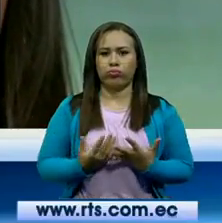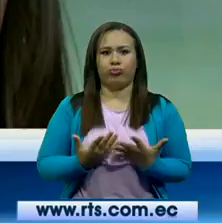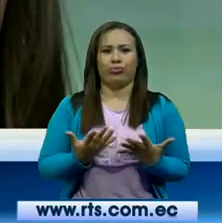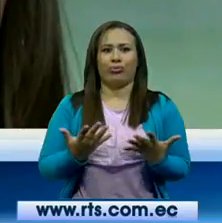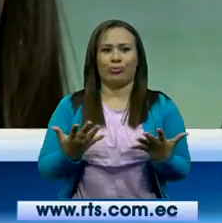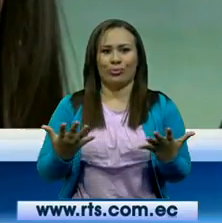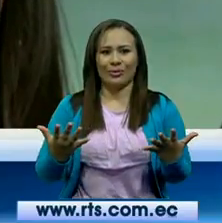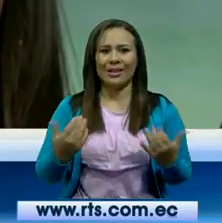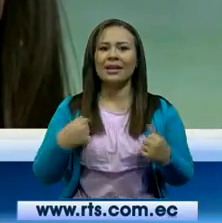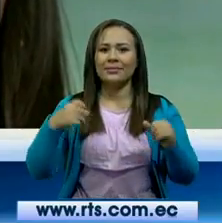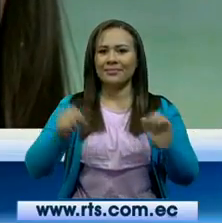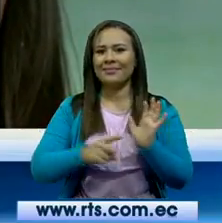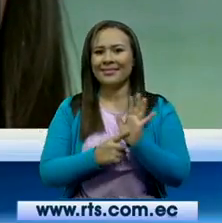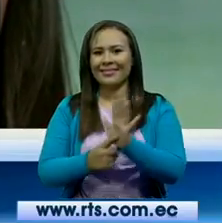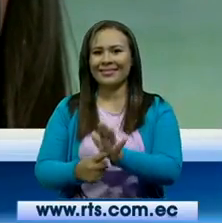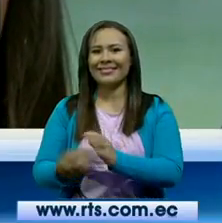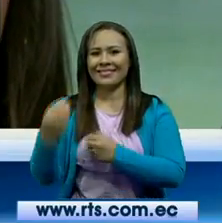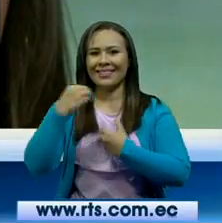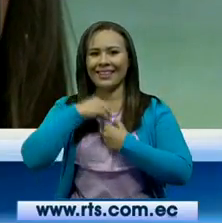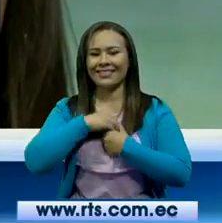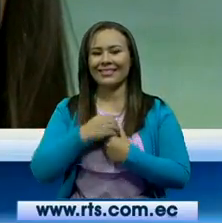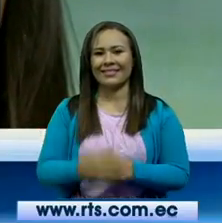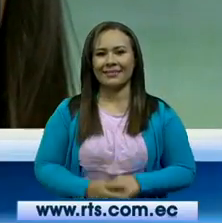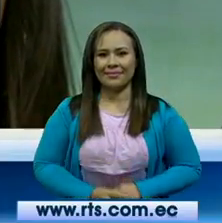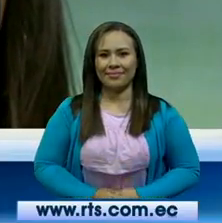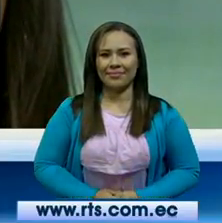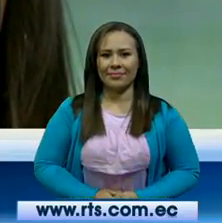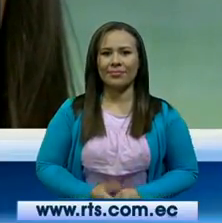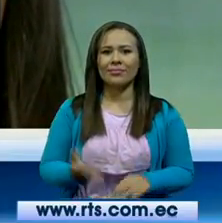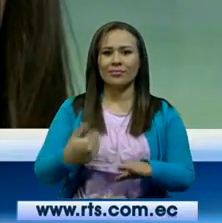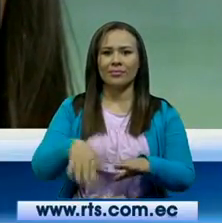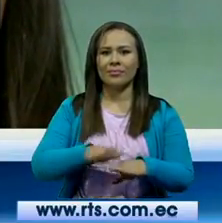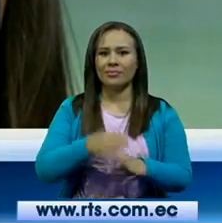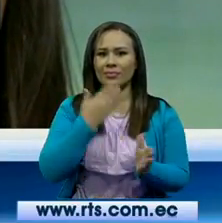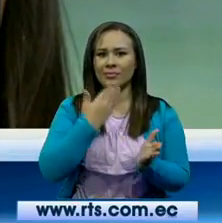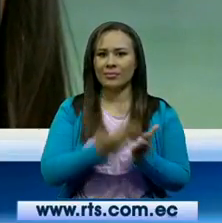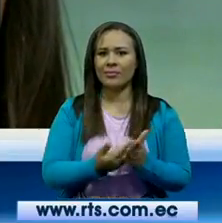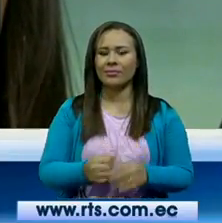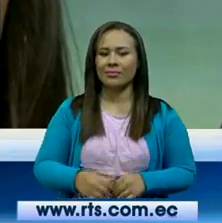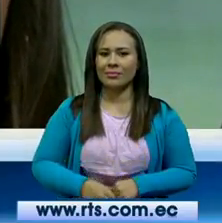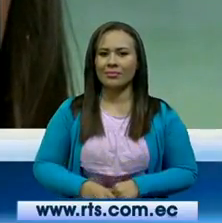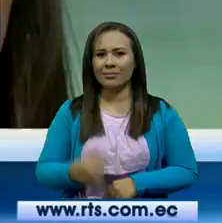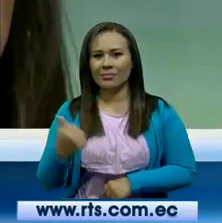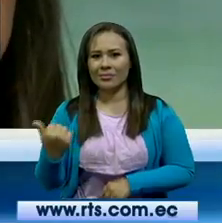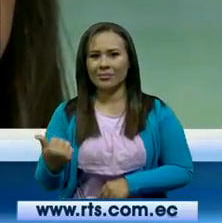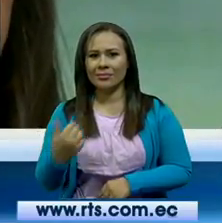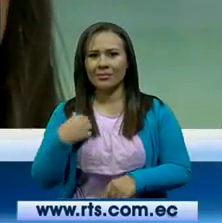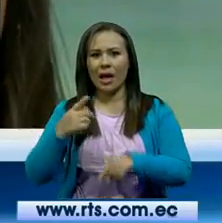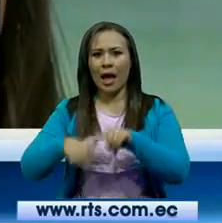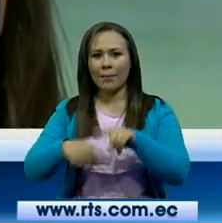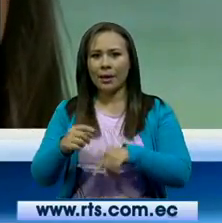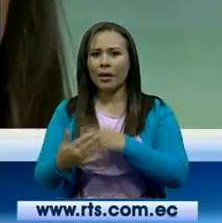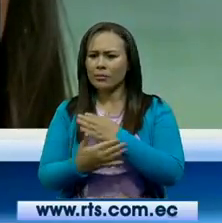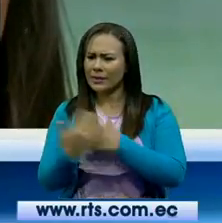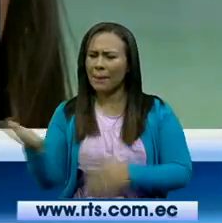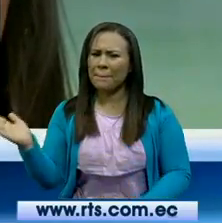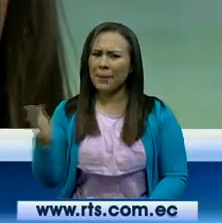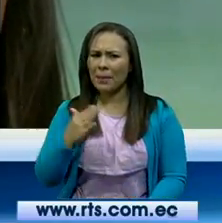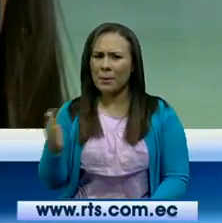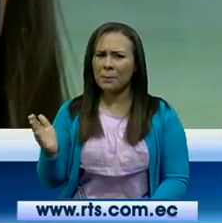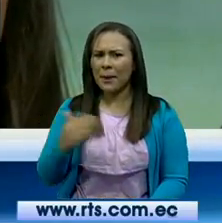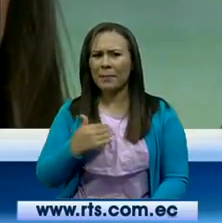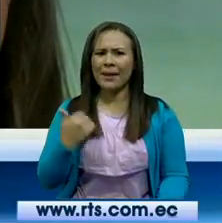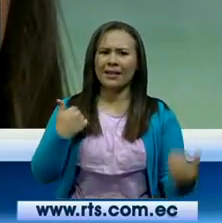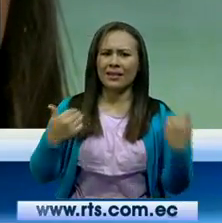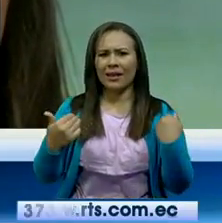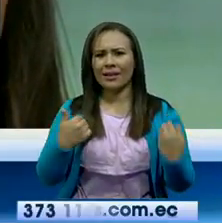ese lote de artista que yo sé que llevo adentro iii y sobre todo gracias a ella es una súper buena amiga mía ella me dijo vamos a entrar